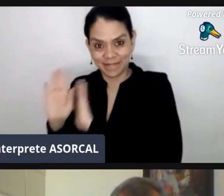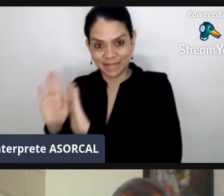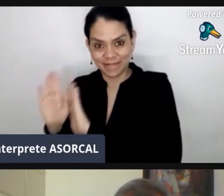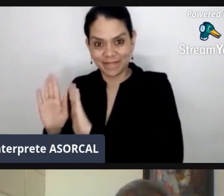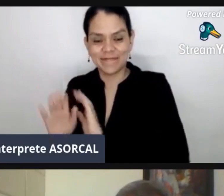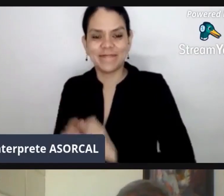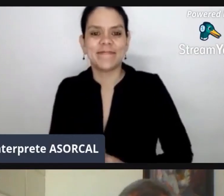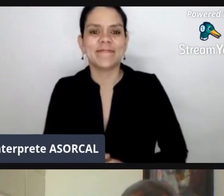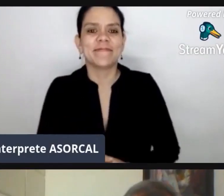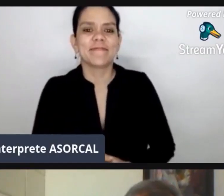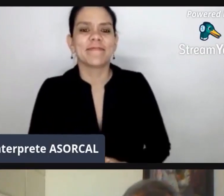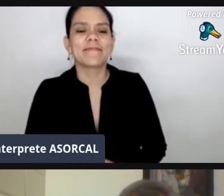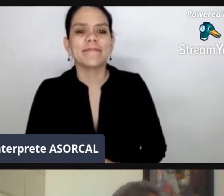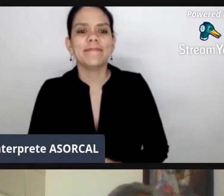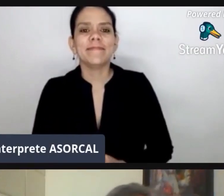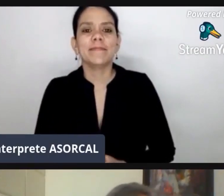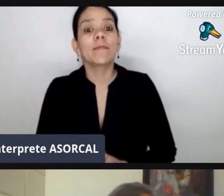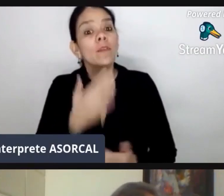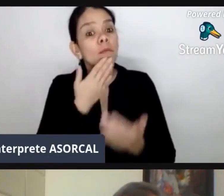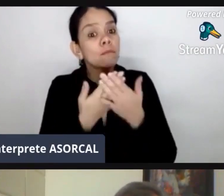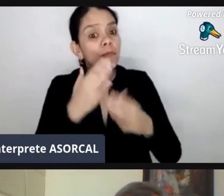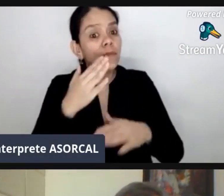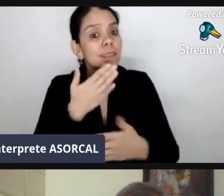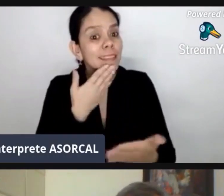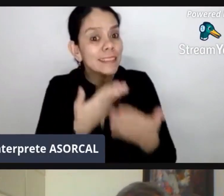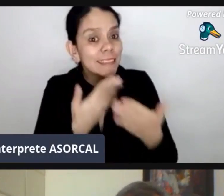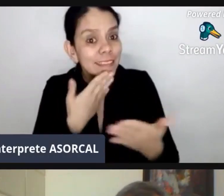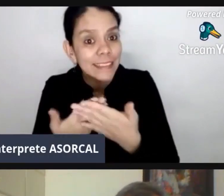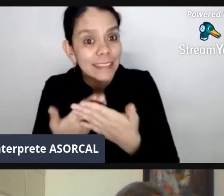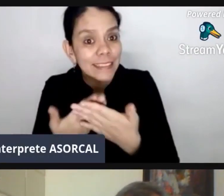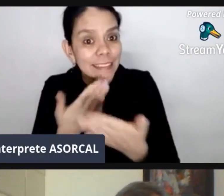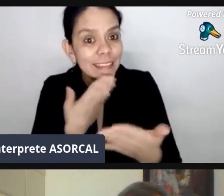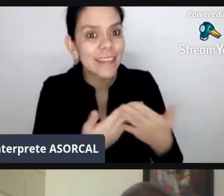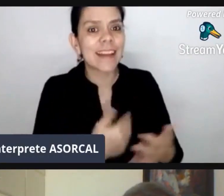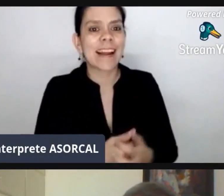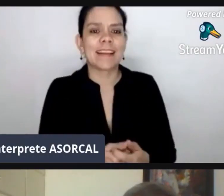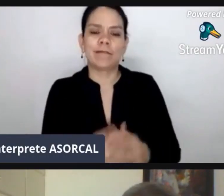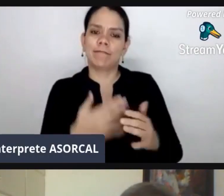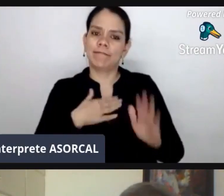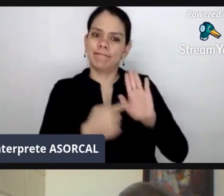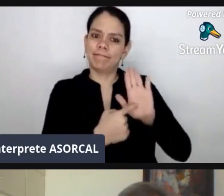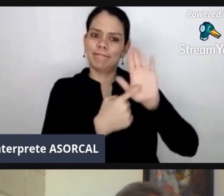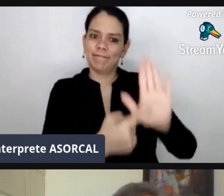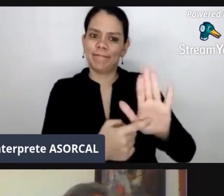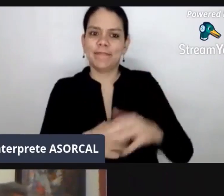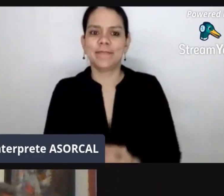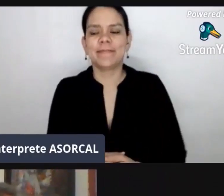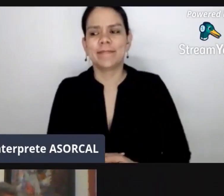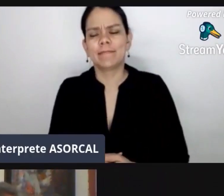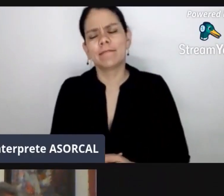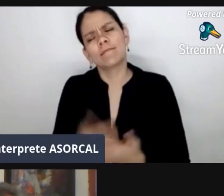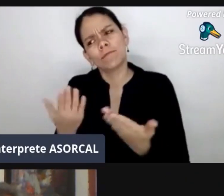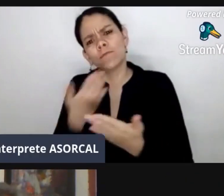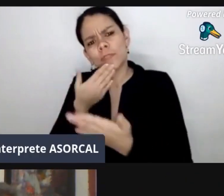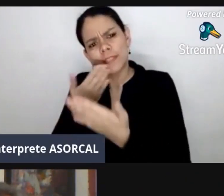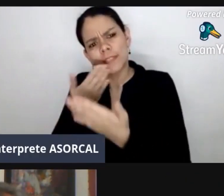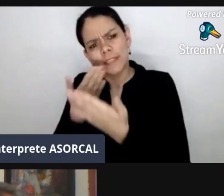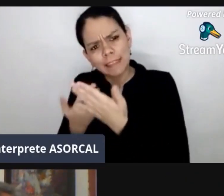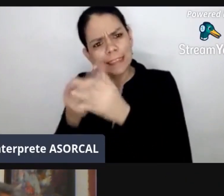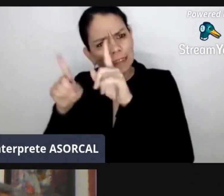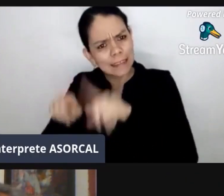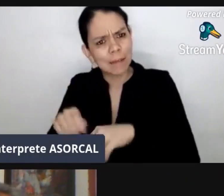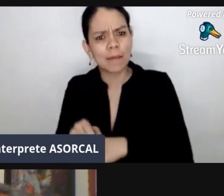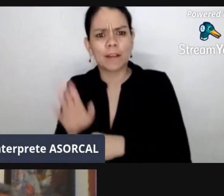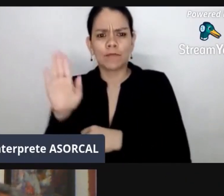Muchas gracias, Germán, y gracias por esta presentación. Estimada Ivonne, muchas gracias también por su